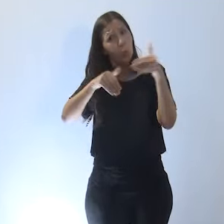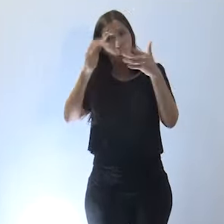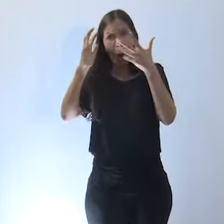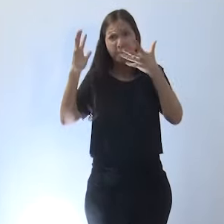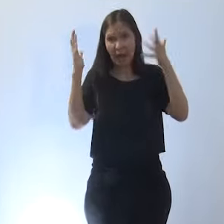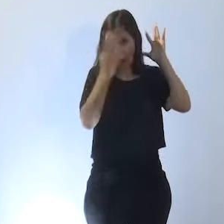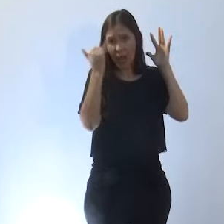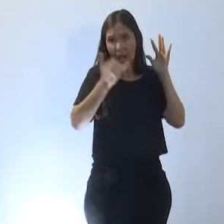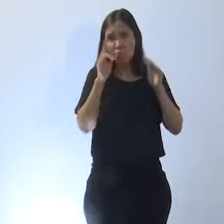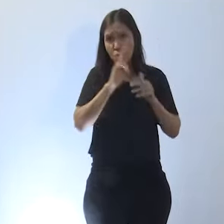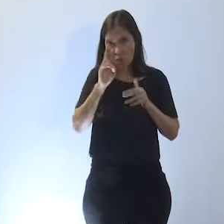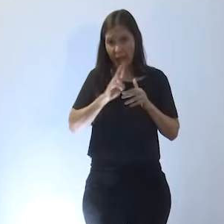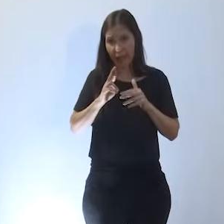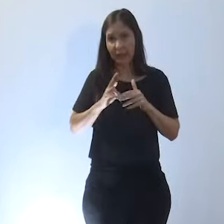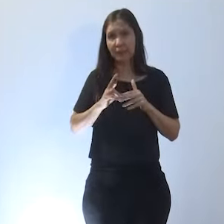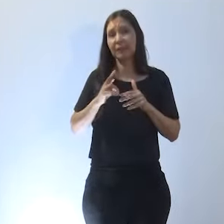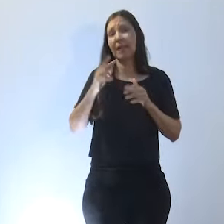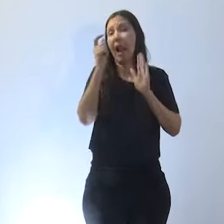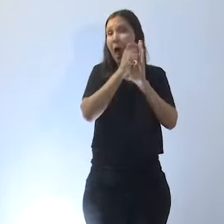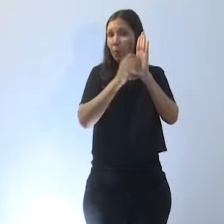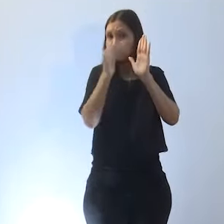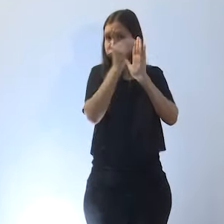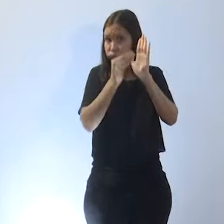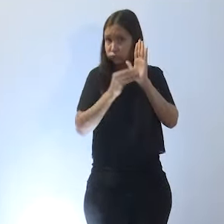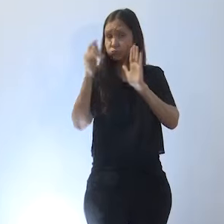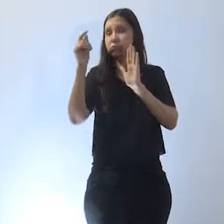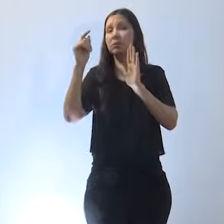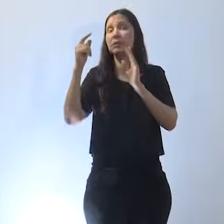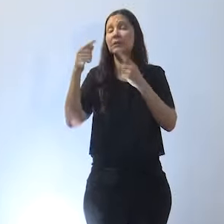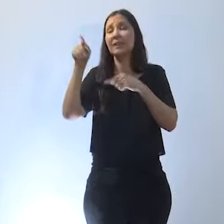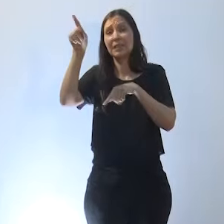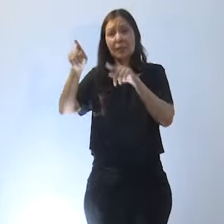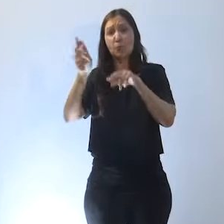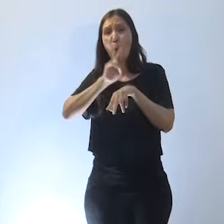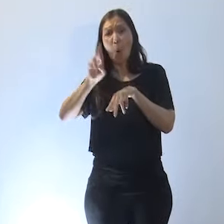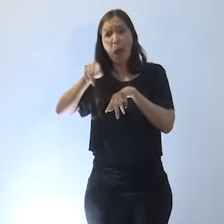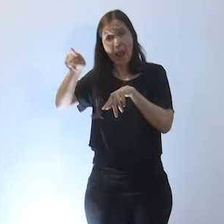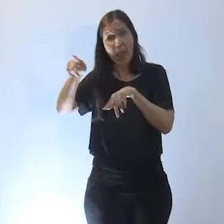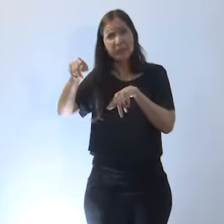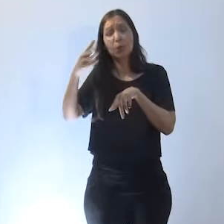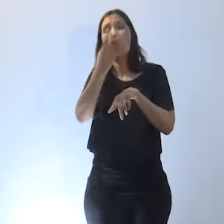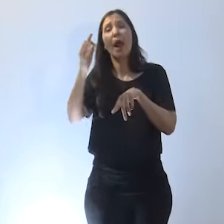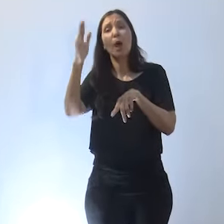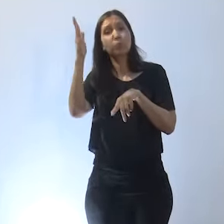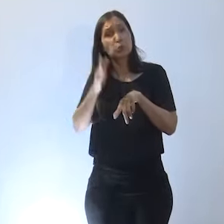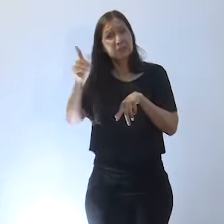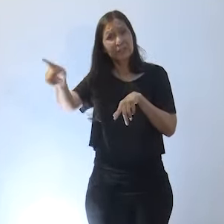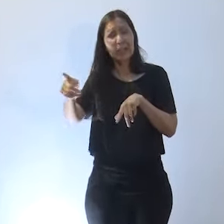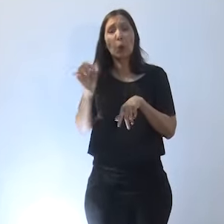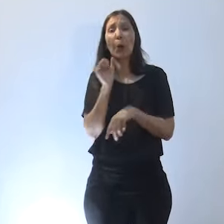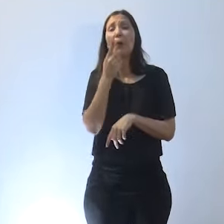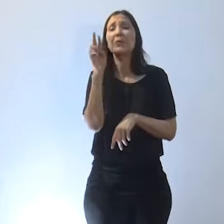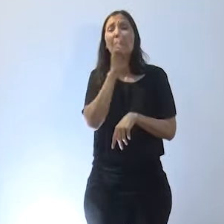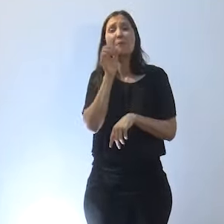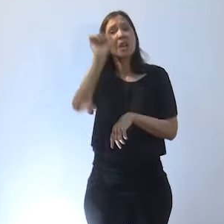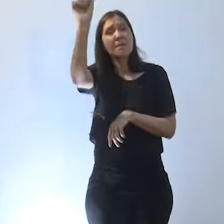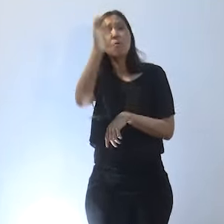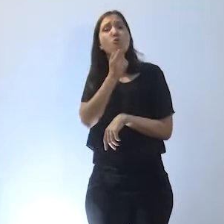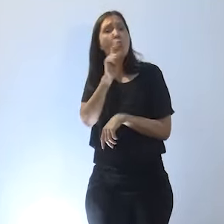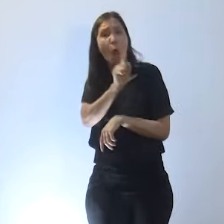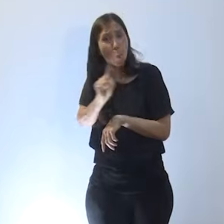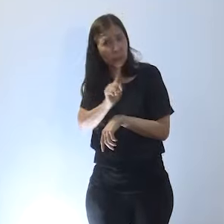en la encuesta es que el 40% de las mujeres no no le gusta el feminismo O sea no la posición intermedia elige la posición hay un 30% de feministas y un